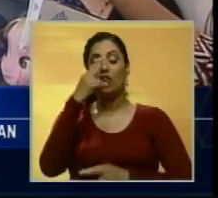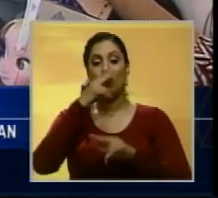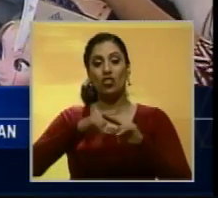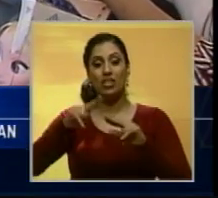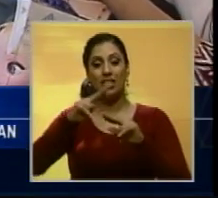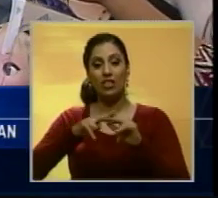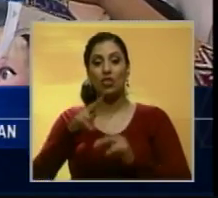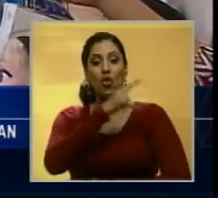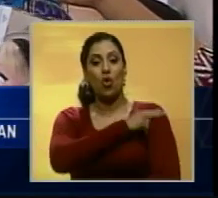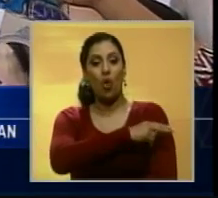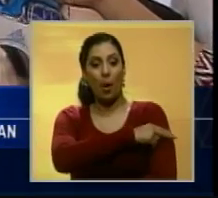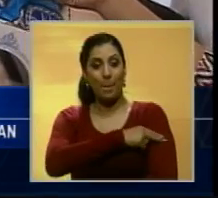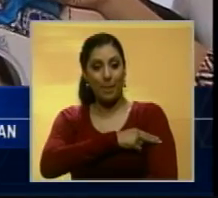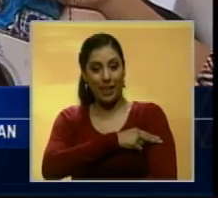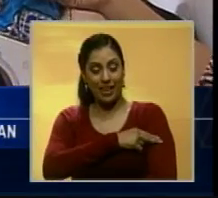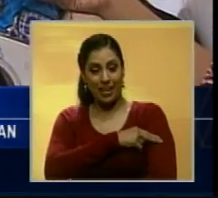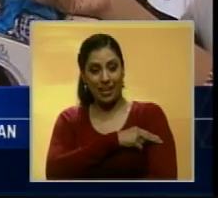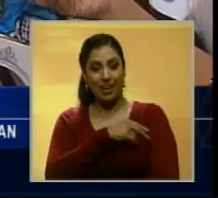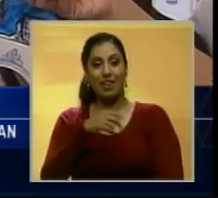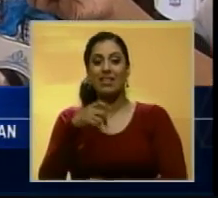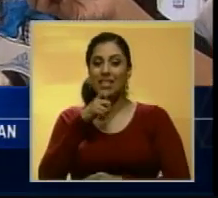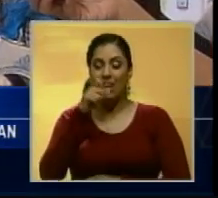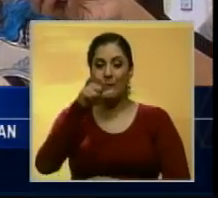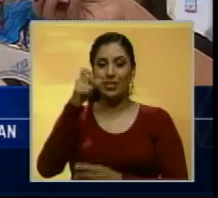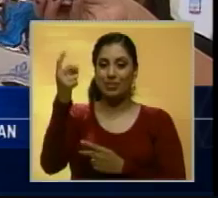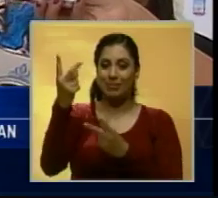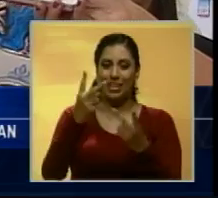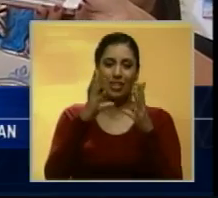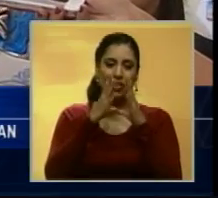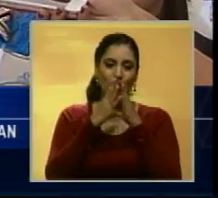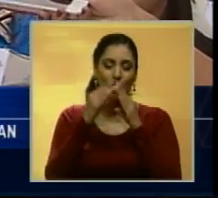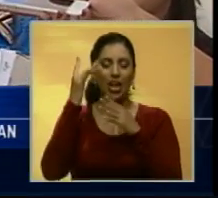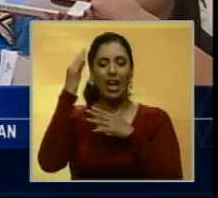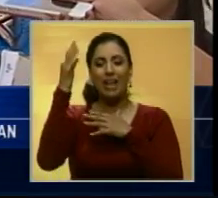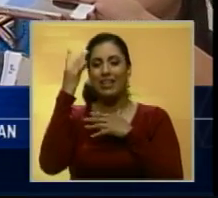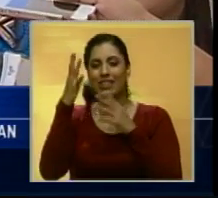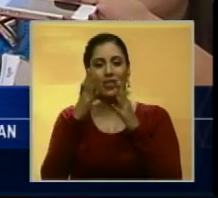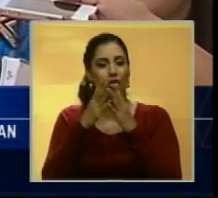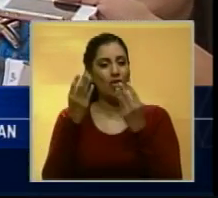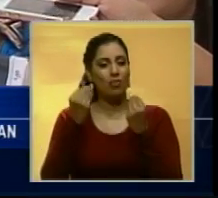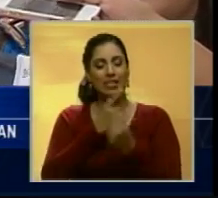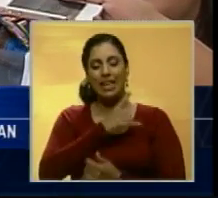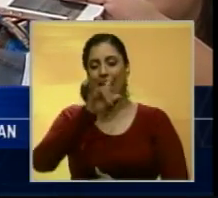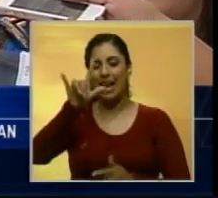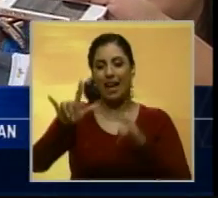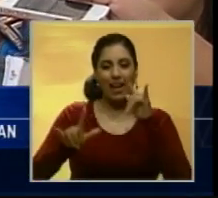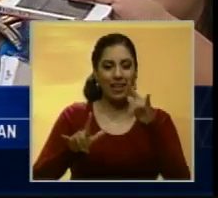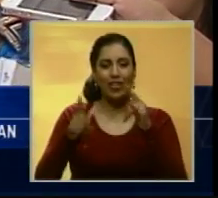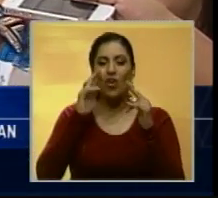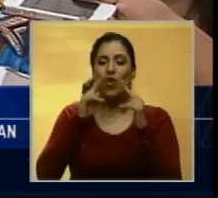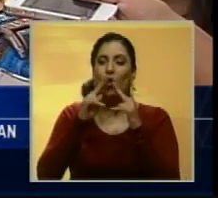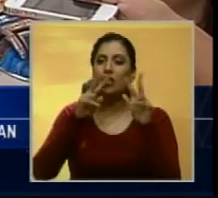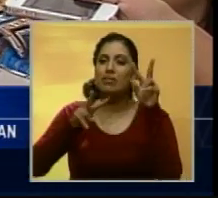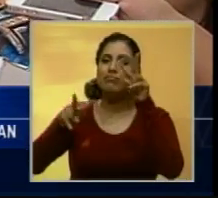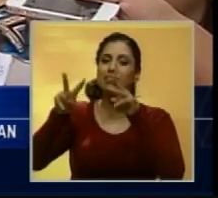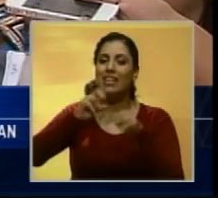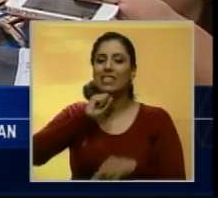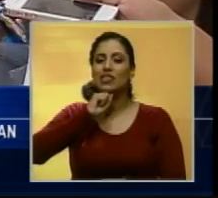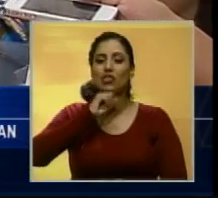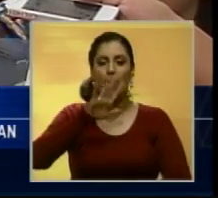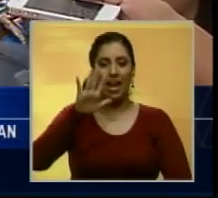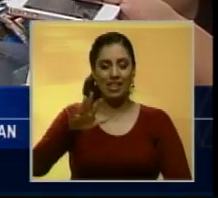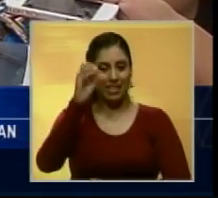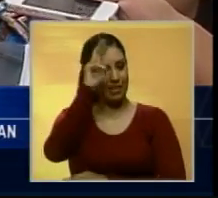niños del Hospital JM de Los Ríos, quienes vinieron con todas las ilusiones, con mucho cariño, a conocer estos históricos